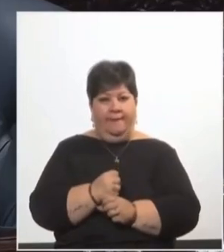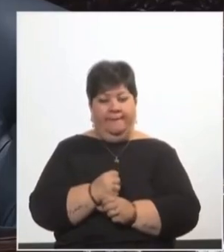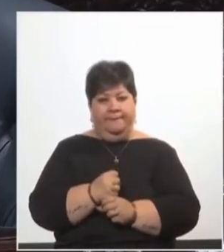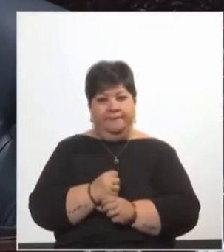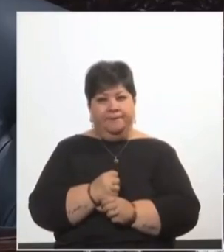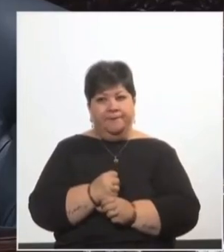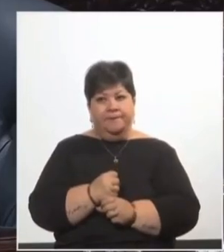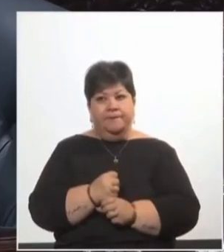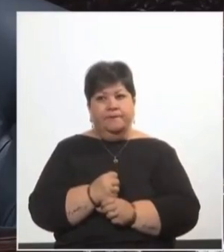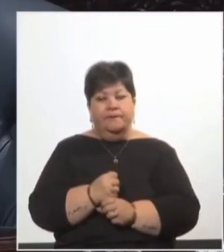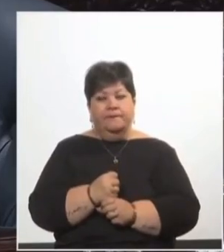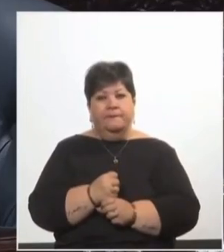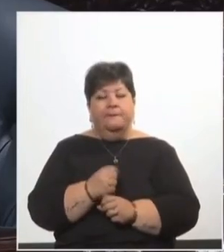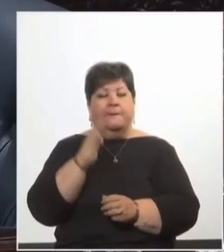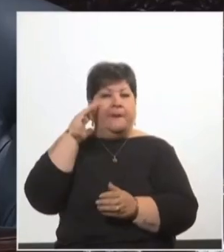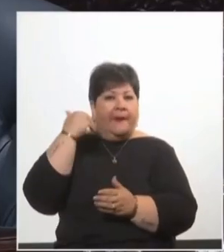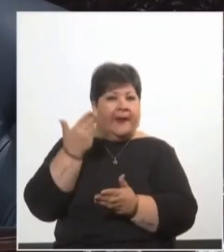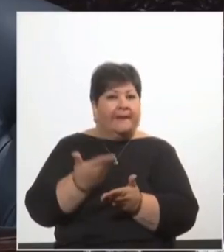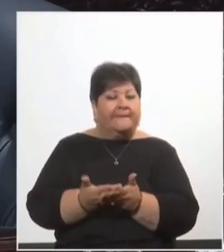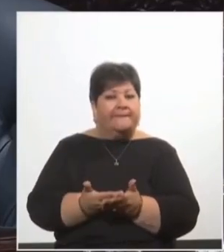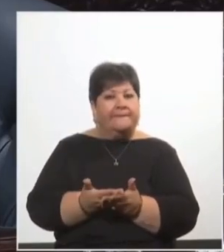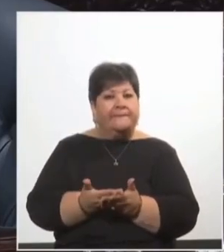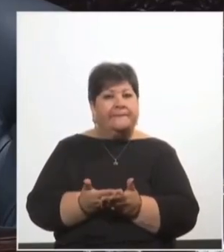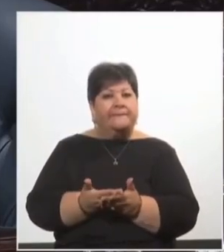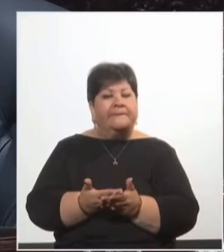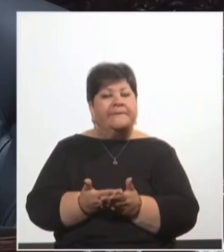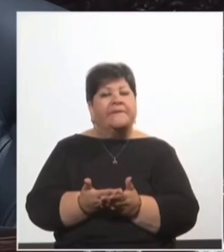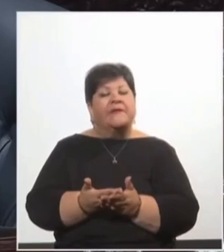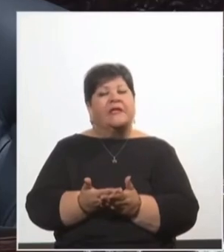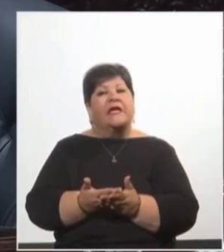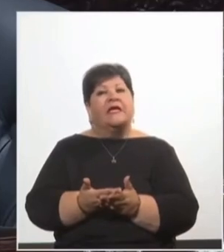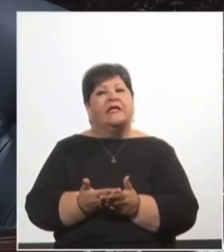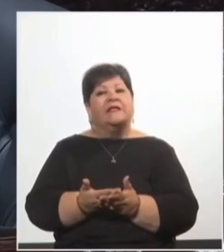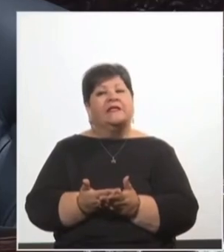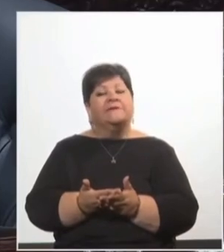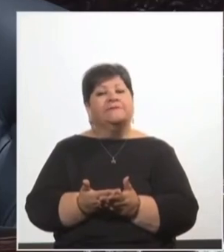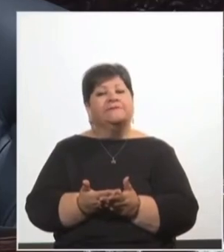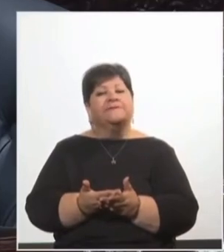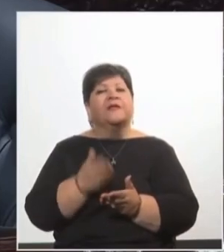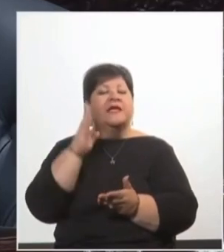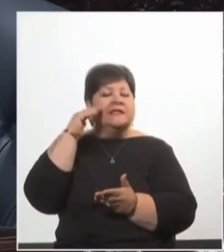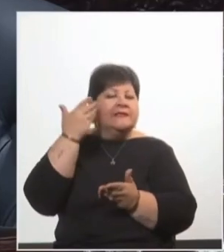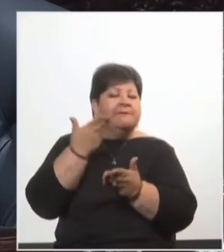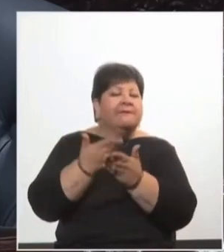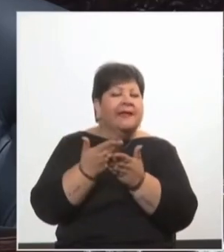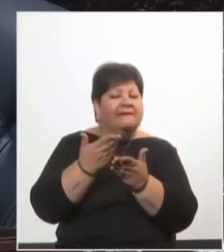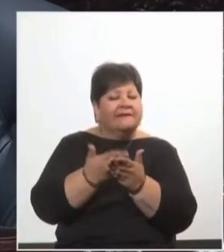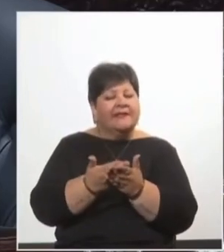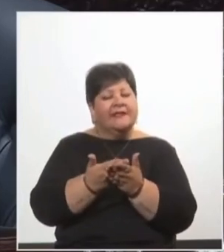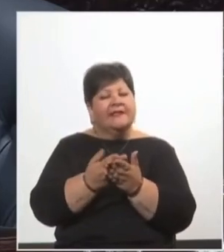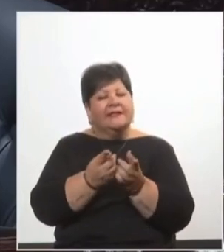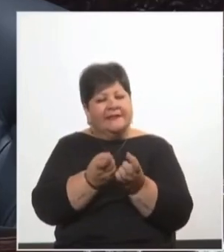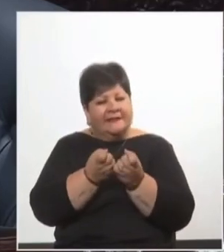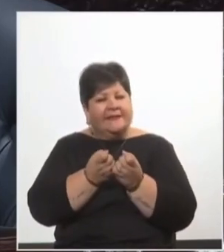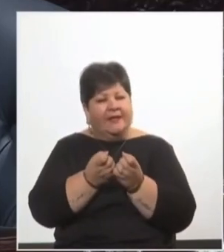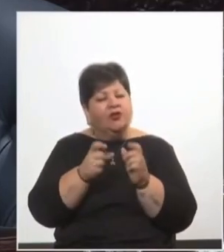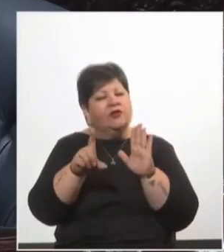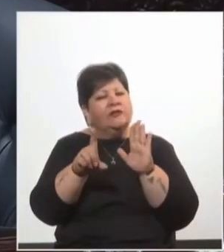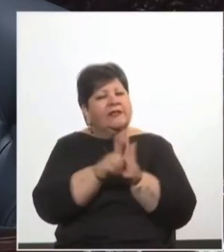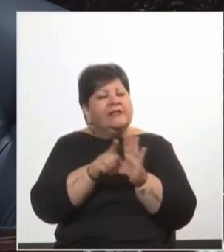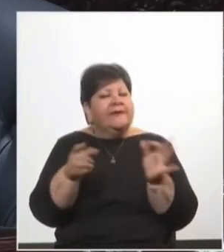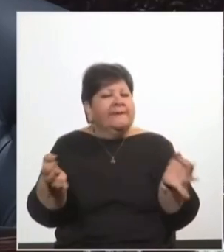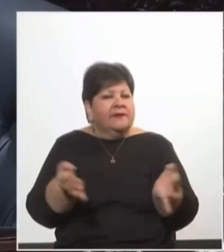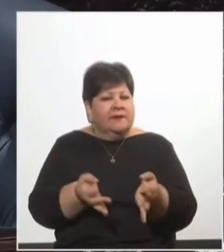Se plantea la convergencia, o mejor dicho, se plantea que va a ser necesario leyes